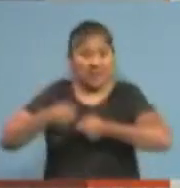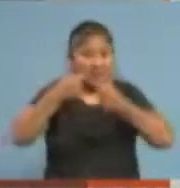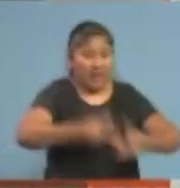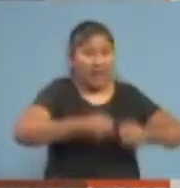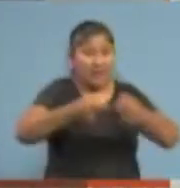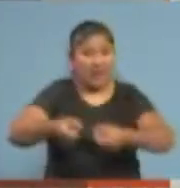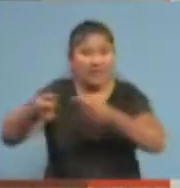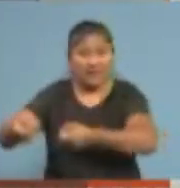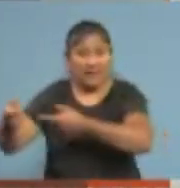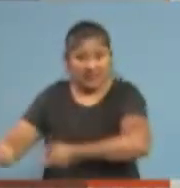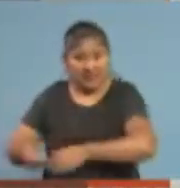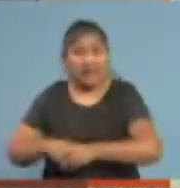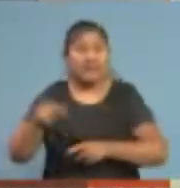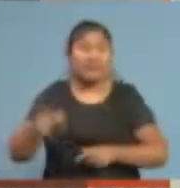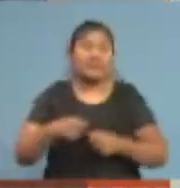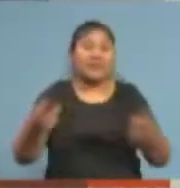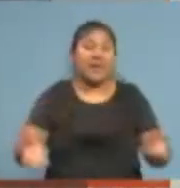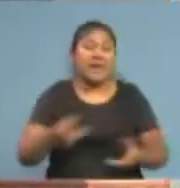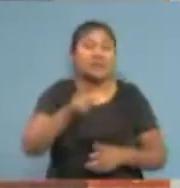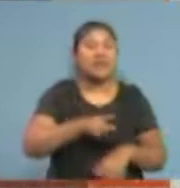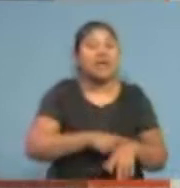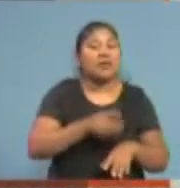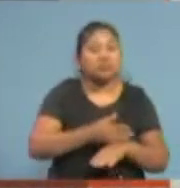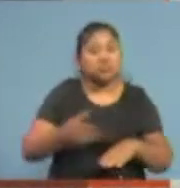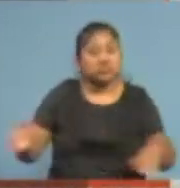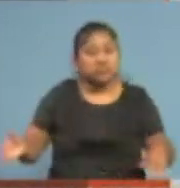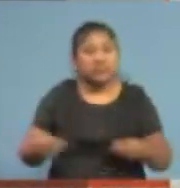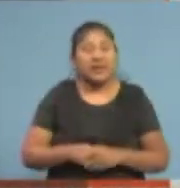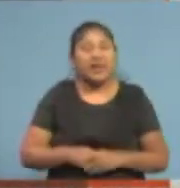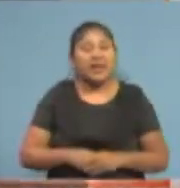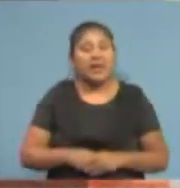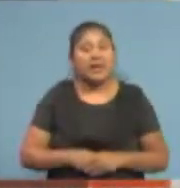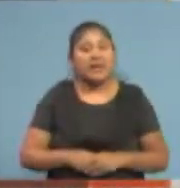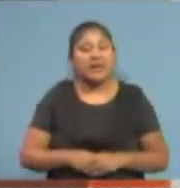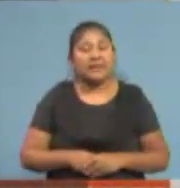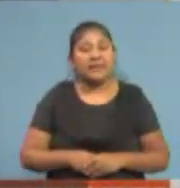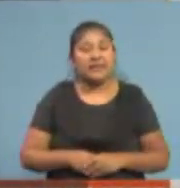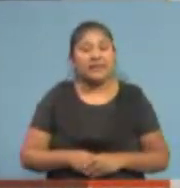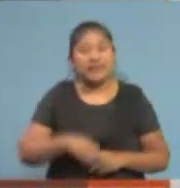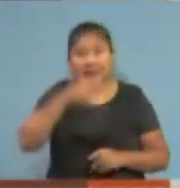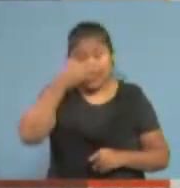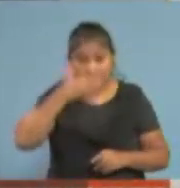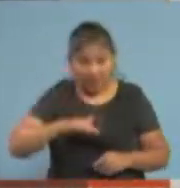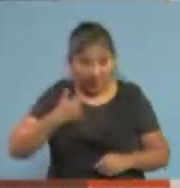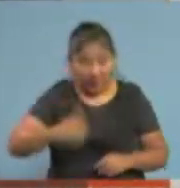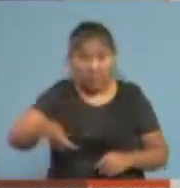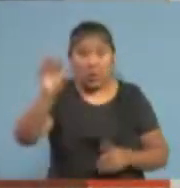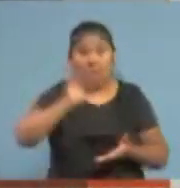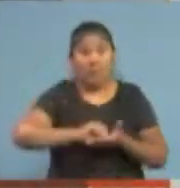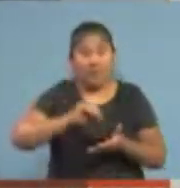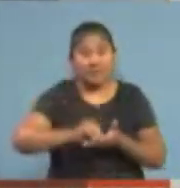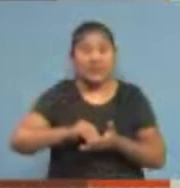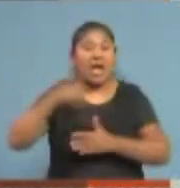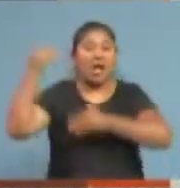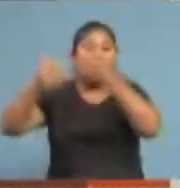evento lo que ahora bien sacan después vamos a ir invitando a la gente para que vaya haciendo el curso obligatorio que